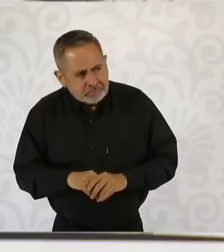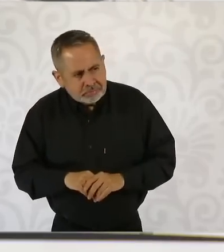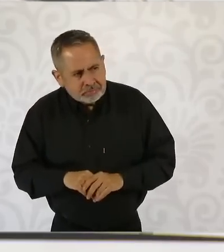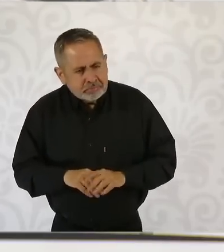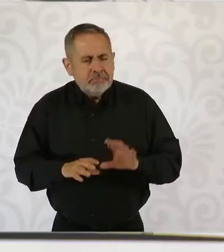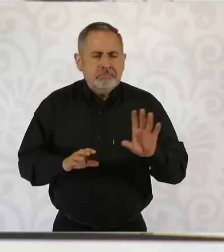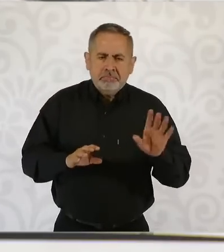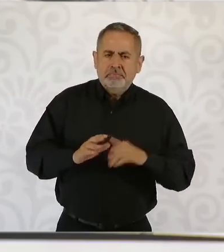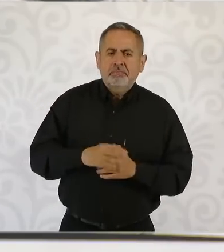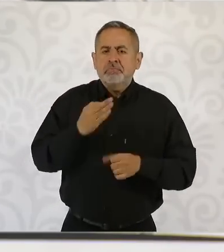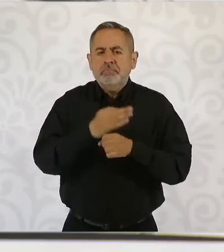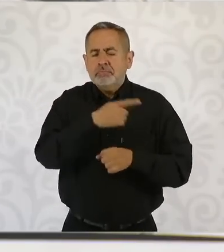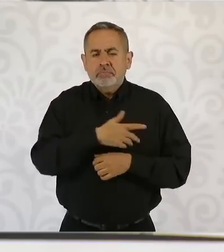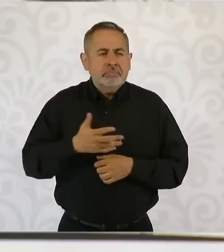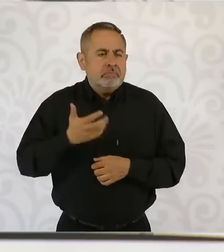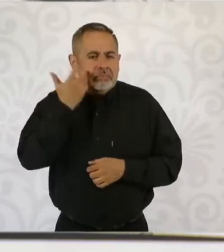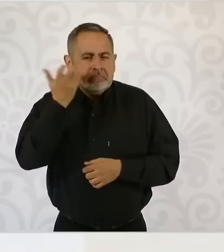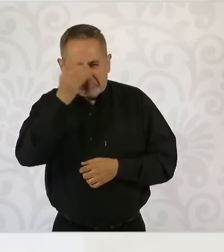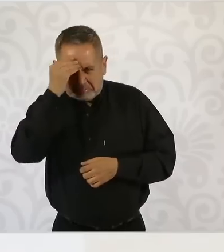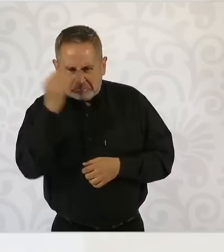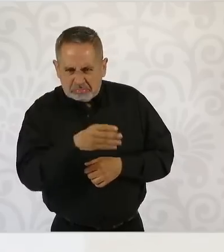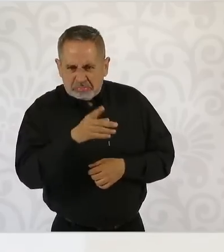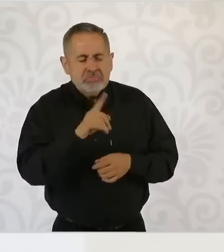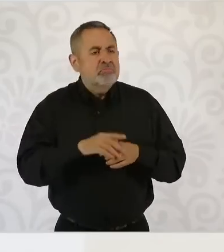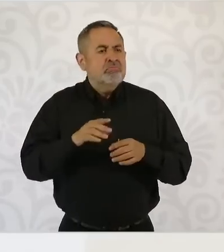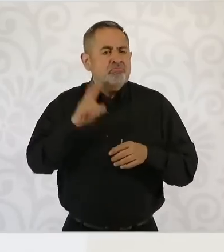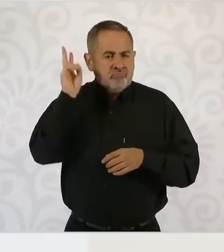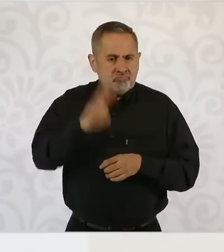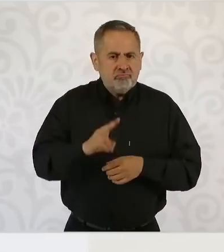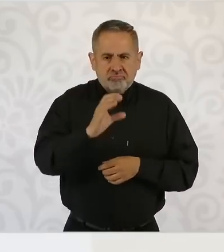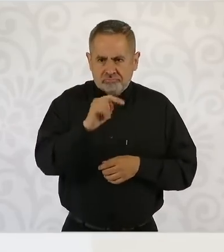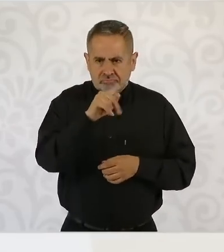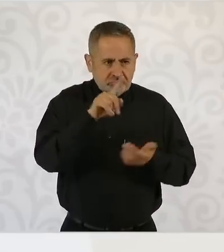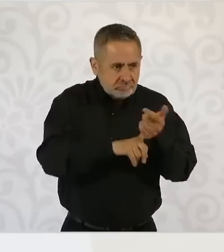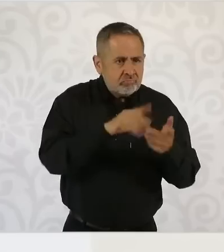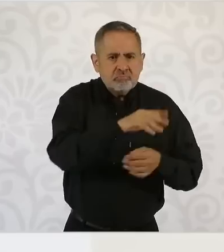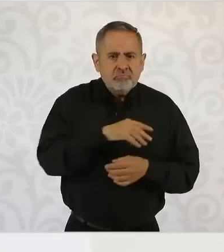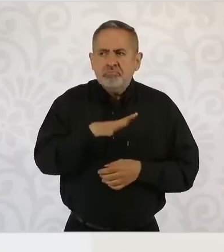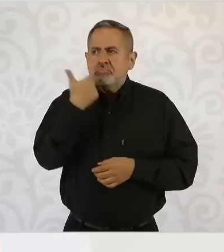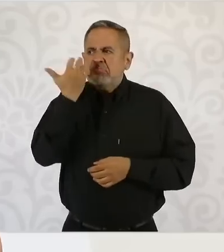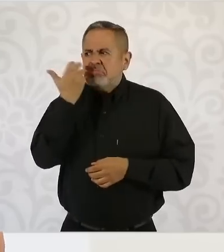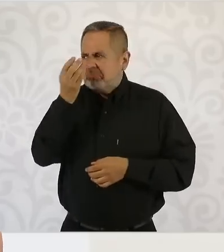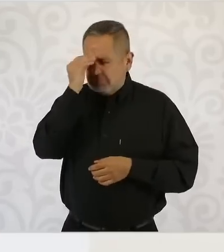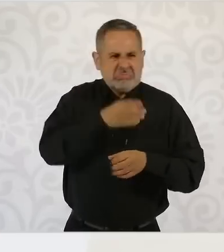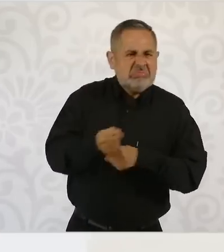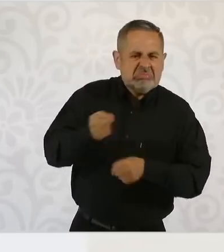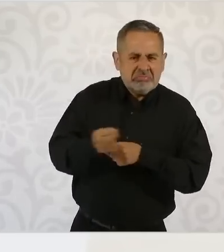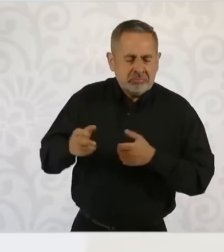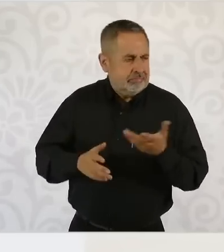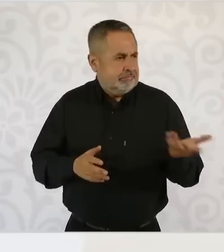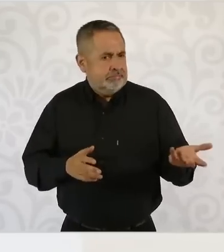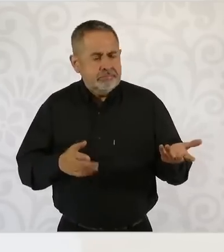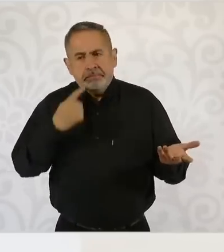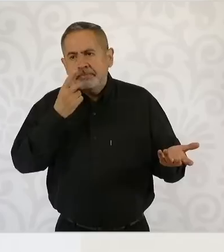provocación o es parte del movimiento, también habría que verlo, ¿no? Y que la propia CENTE pues tiene